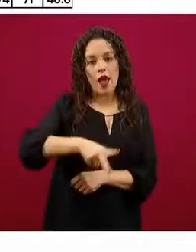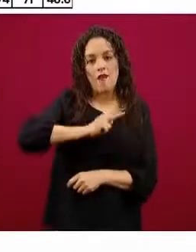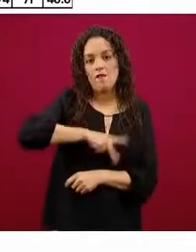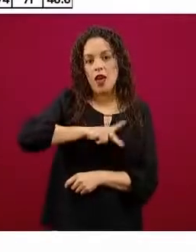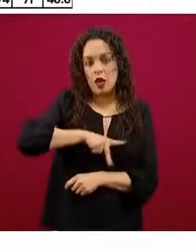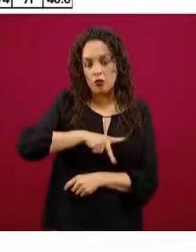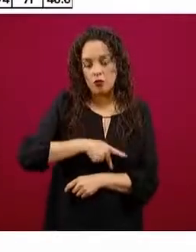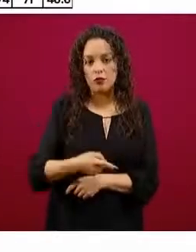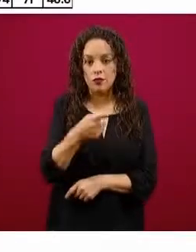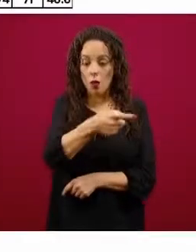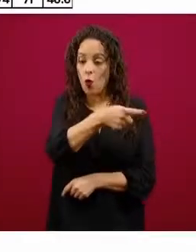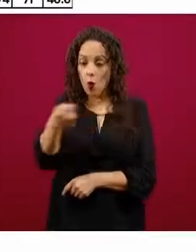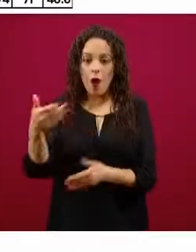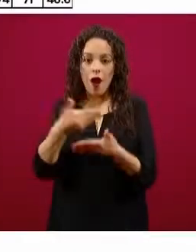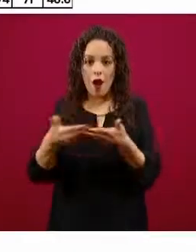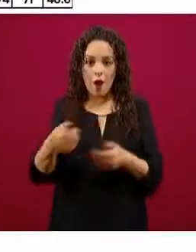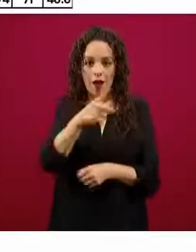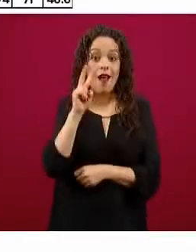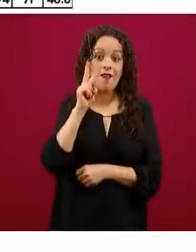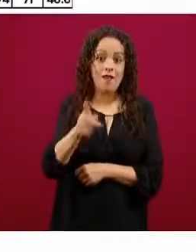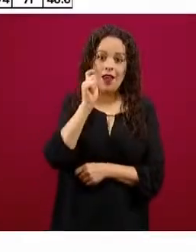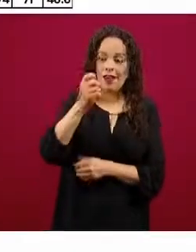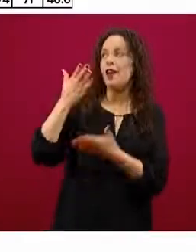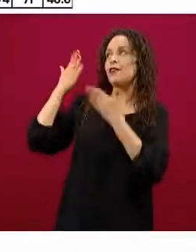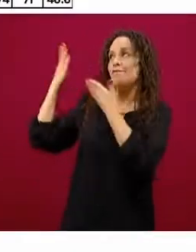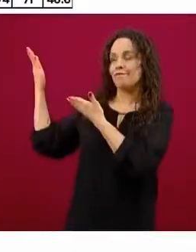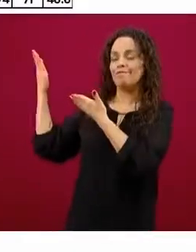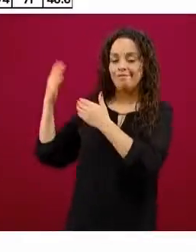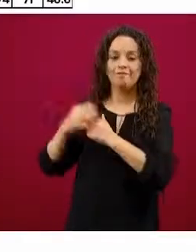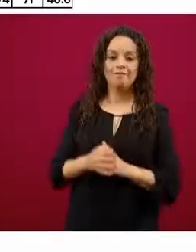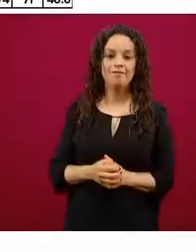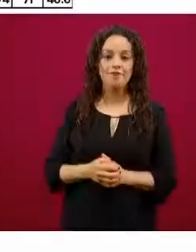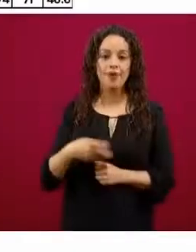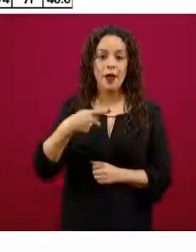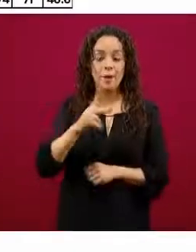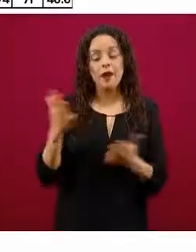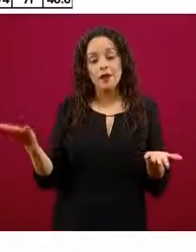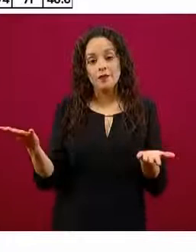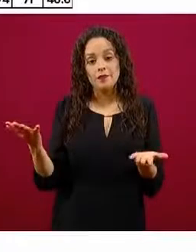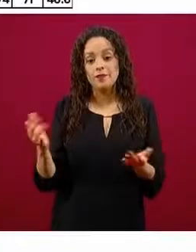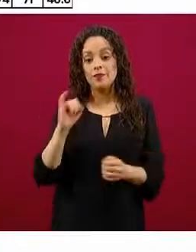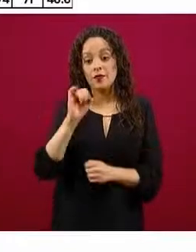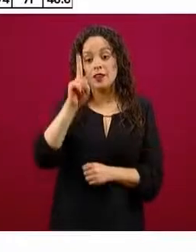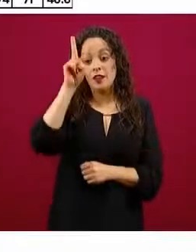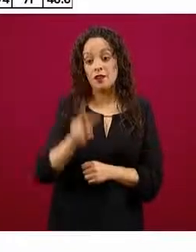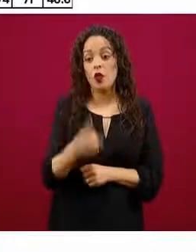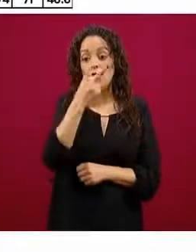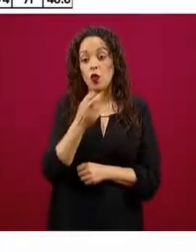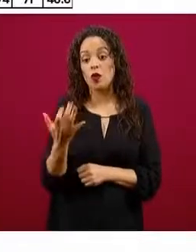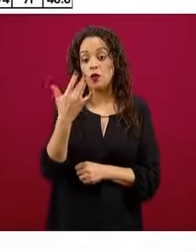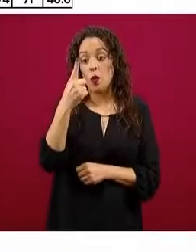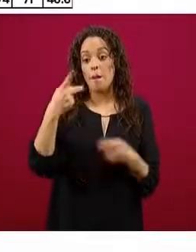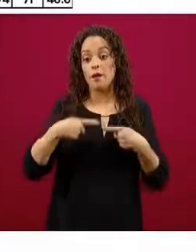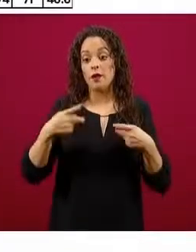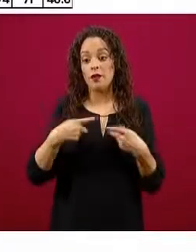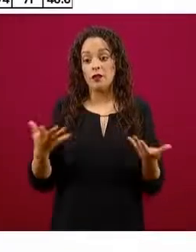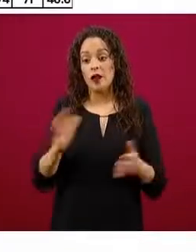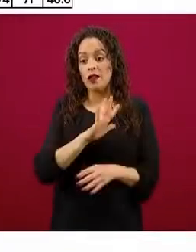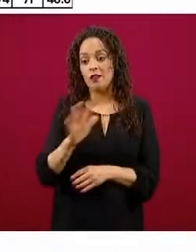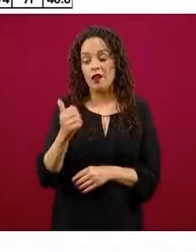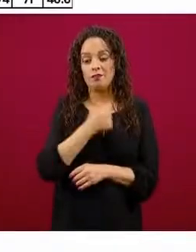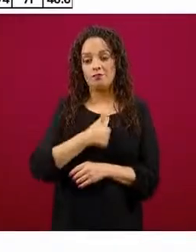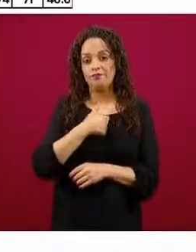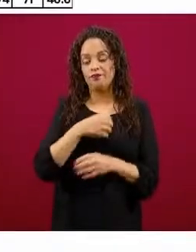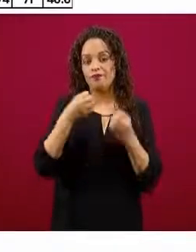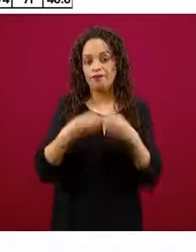ahí lo están viendo. Desgraciadamente o desafortunadamente hemos perdido en los sospechosos a 251 personas.